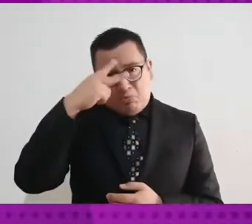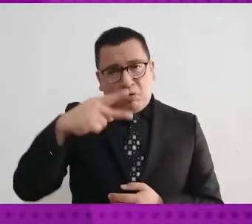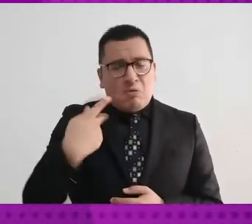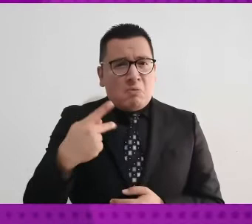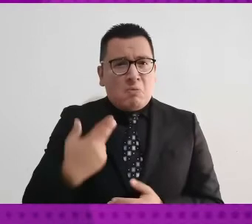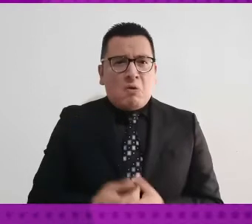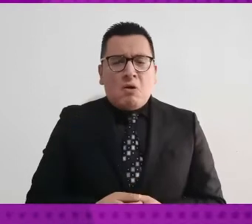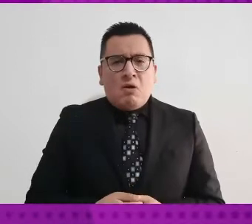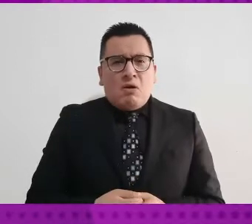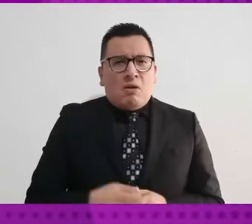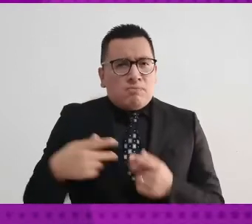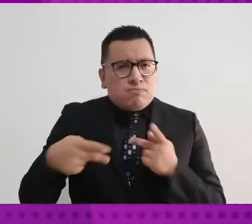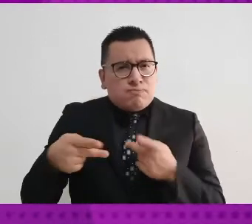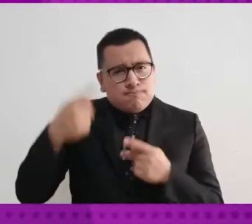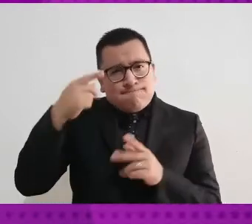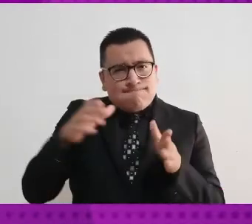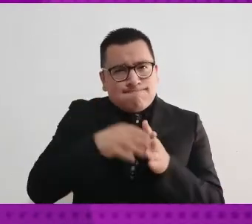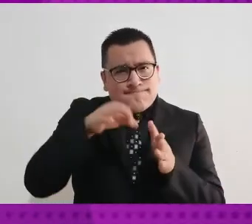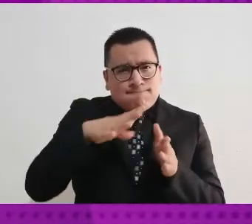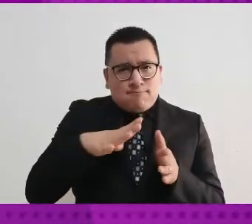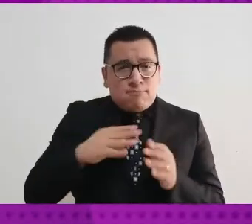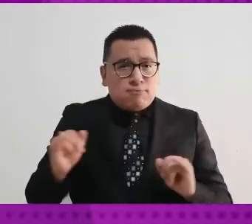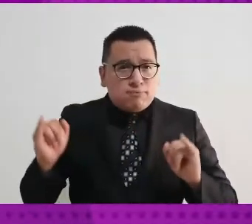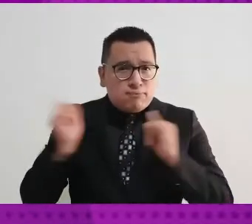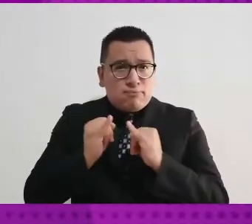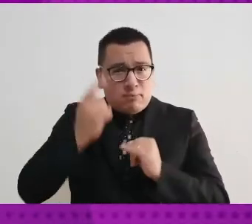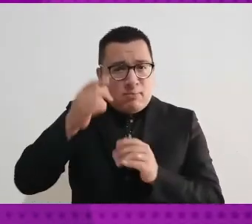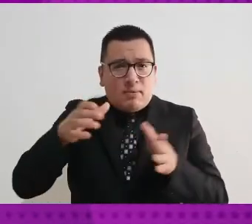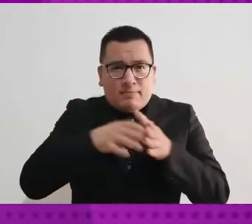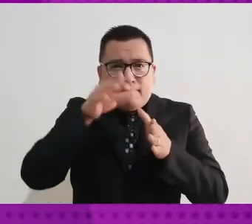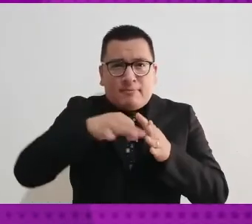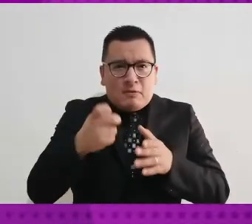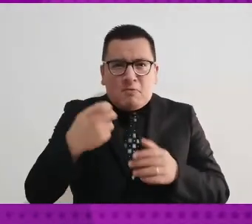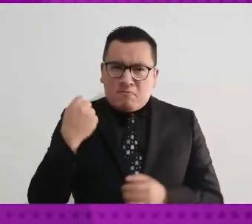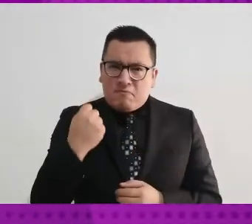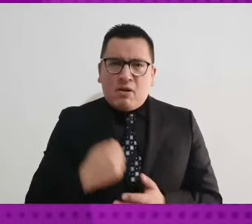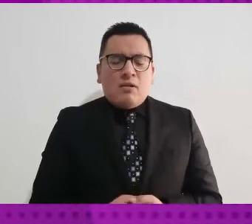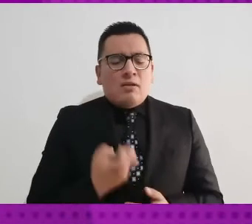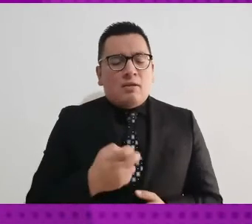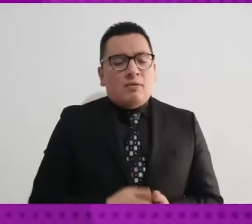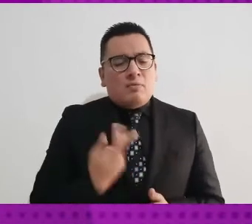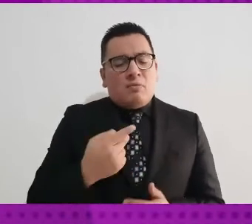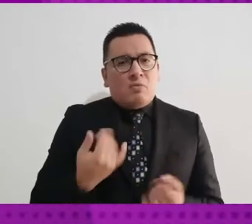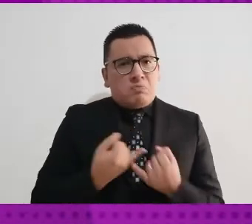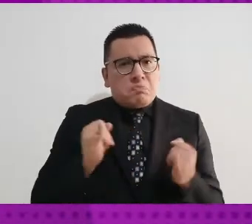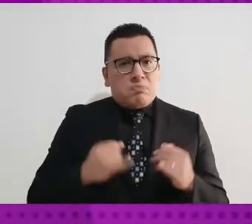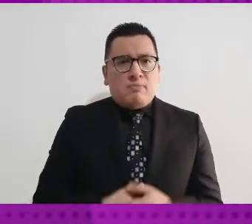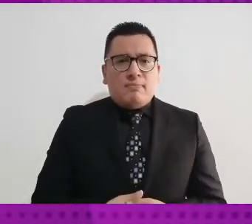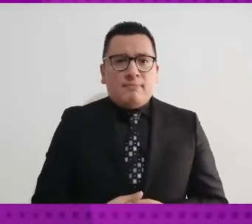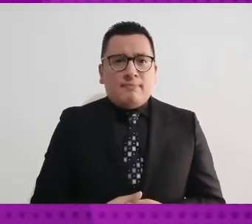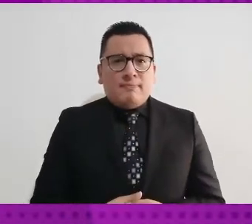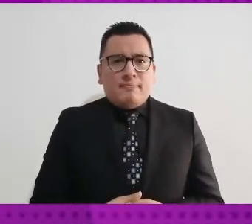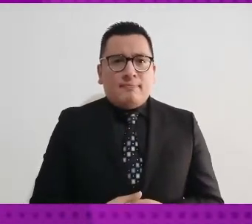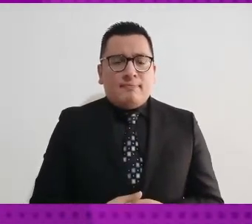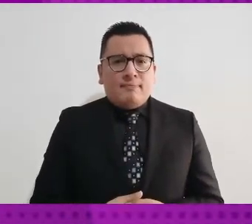tiene un sistema donde hay instituciones electorales que son fuertes y políticamente independientes. Así lo decía